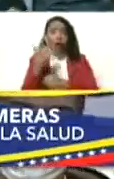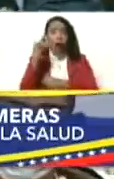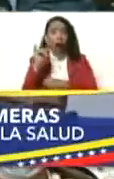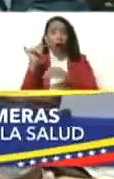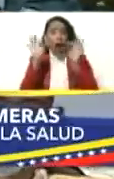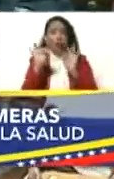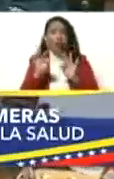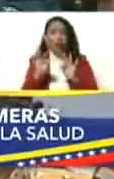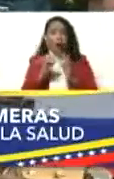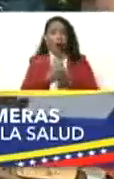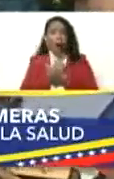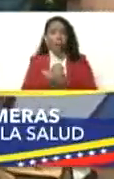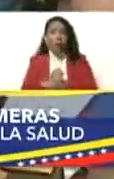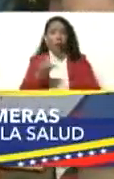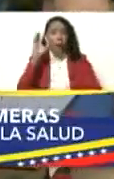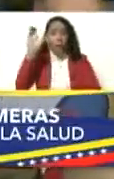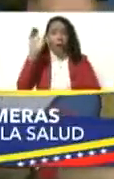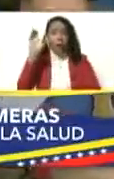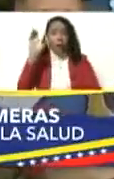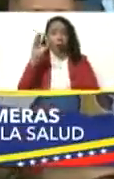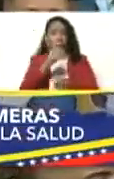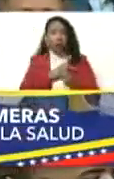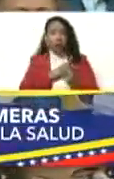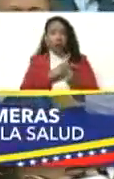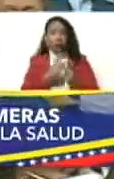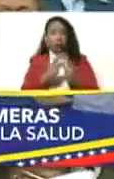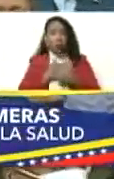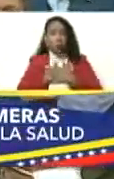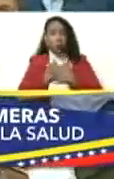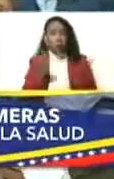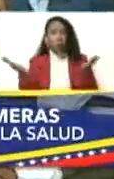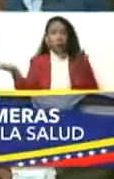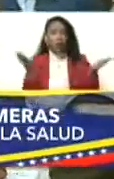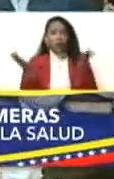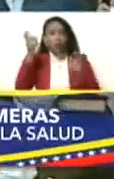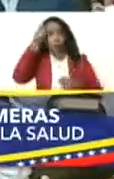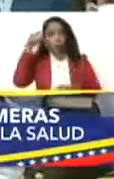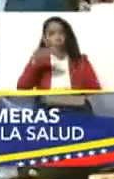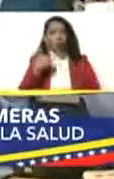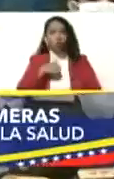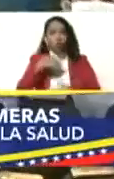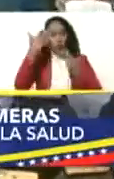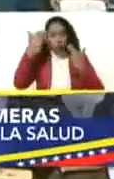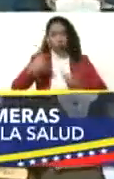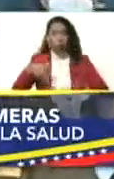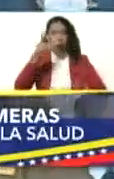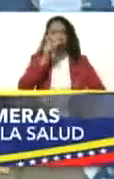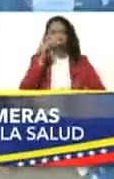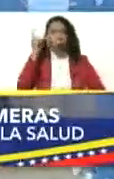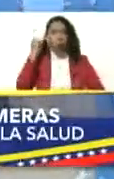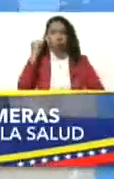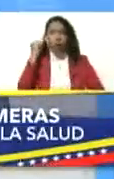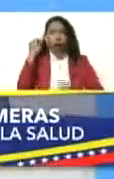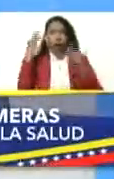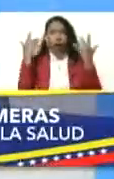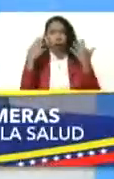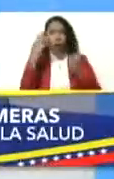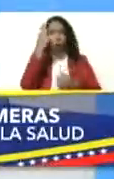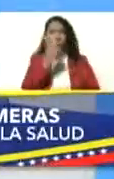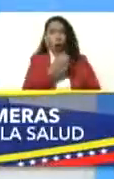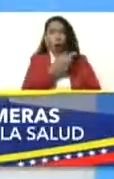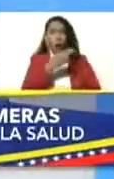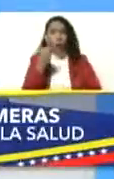la patria y la vocación de servicio al pueblo. Somos hombres y mujeres que firmamos este compromiso